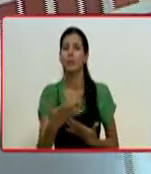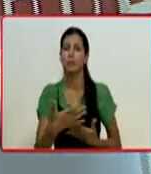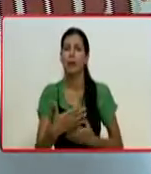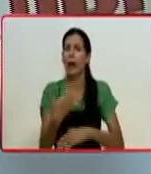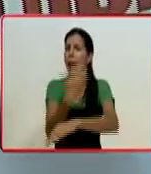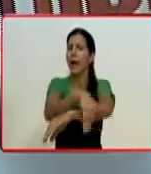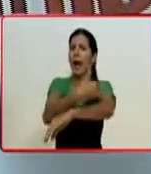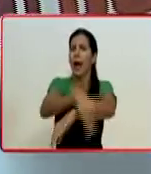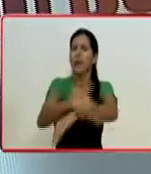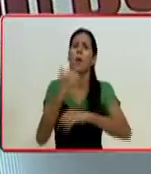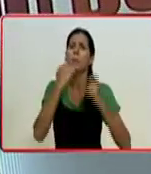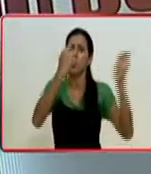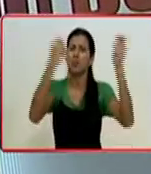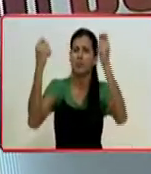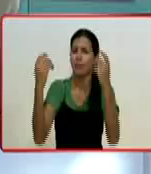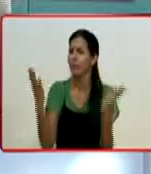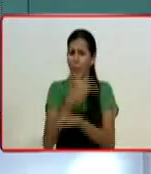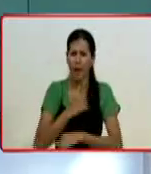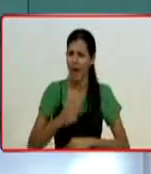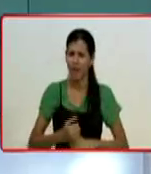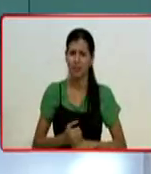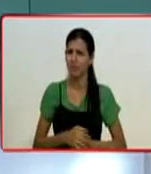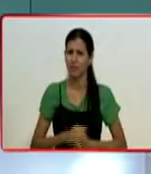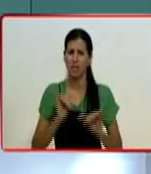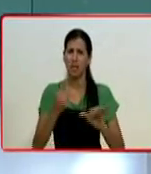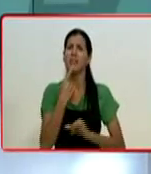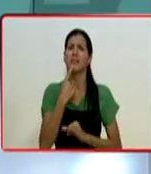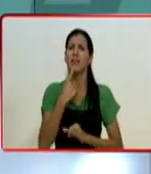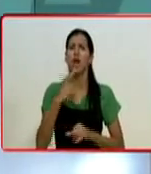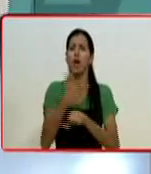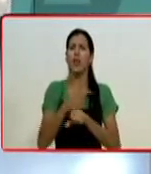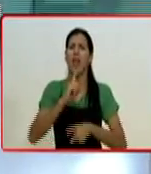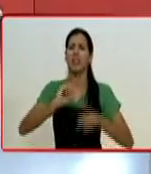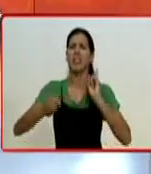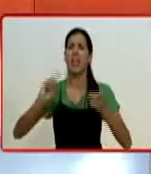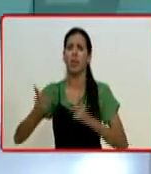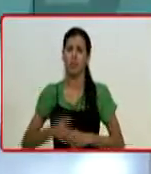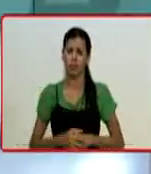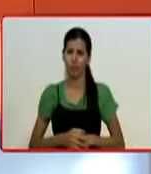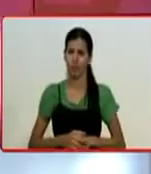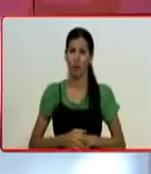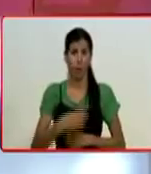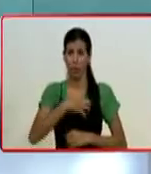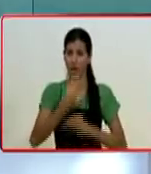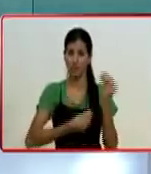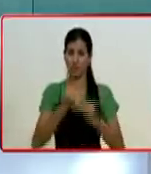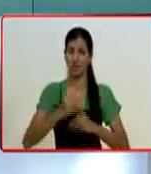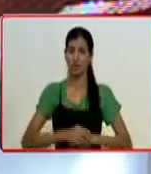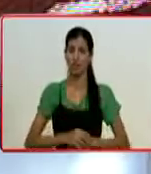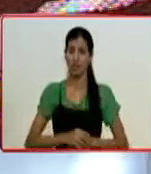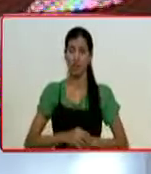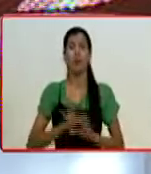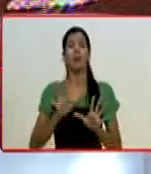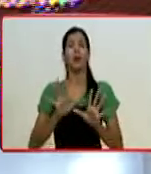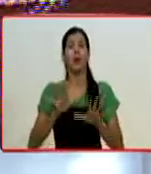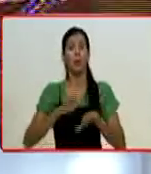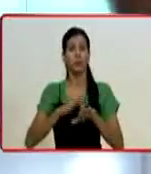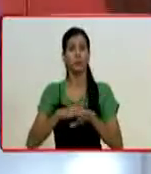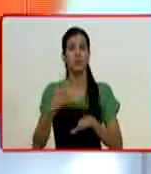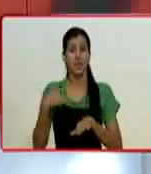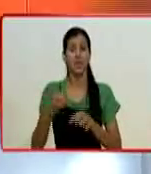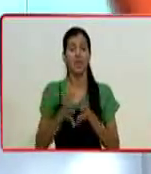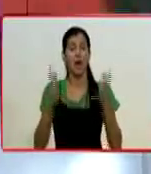calle protestando contra un gobierno que ellos tildan de dictador. Y al no poder hacer eso, porque tuvieron una grandísima oportunidad,